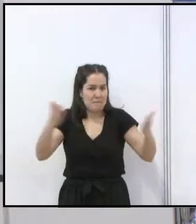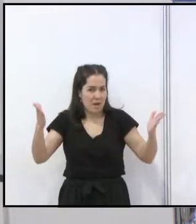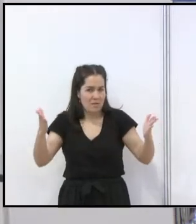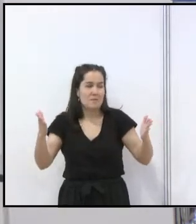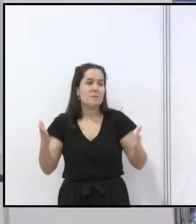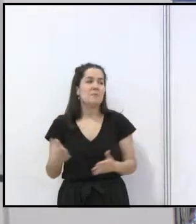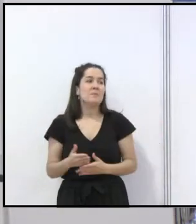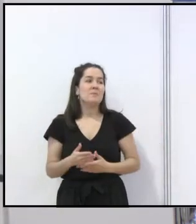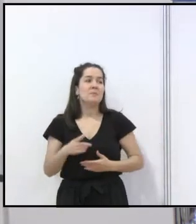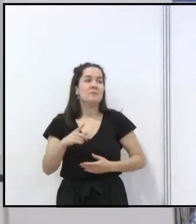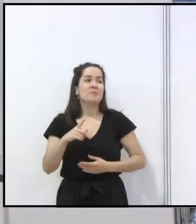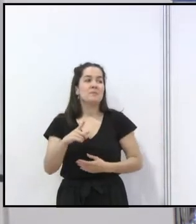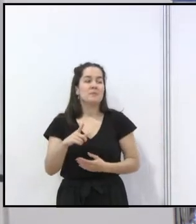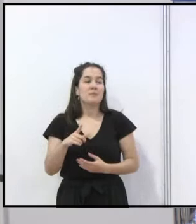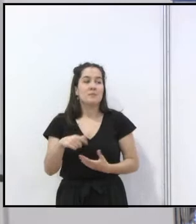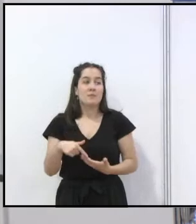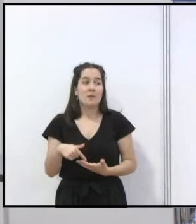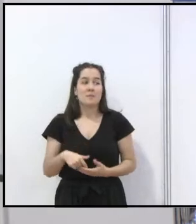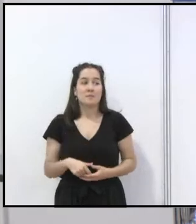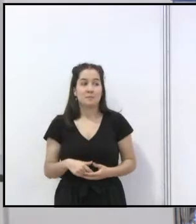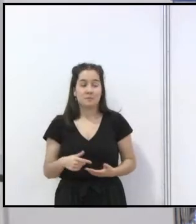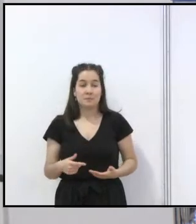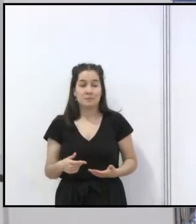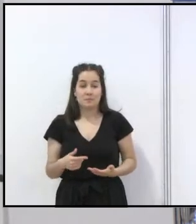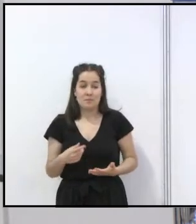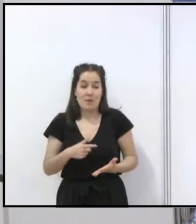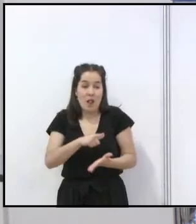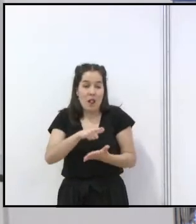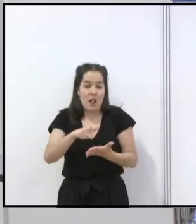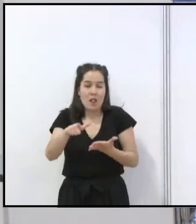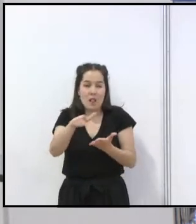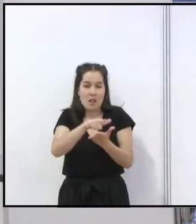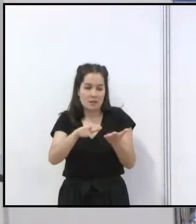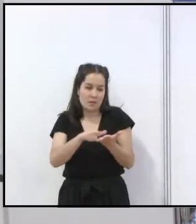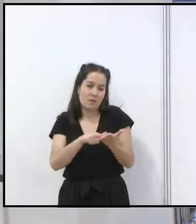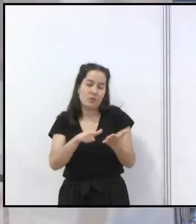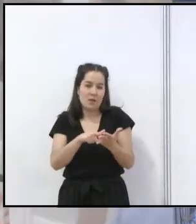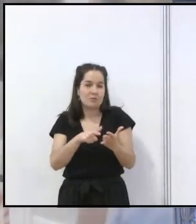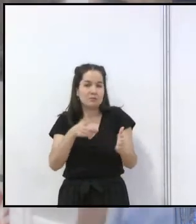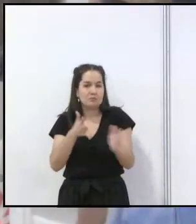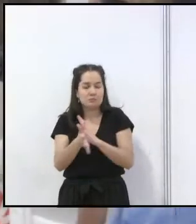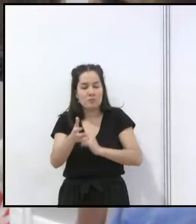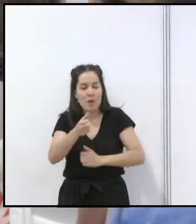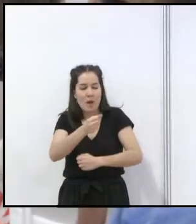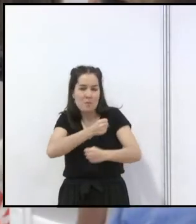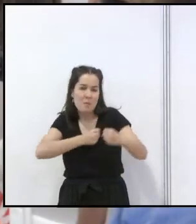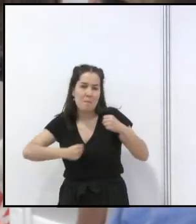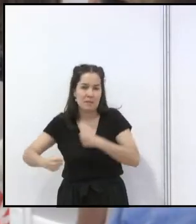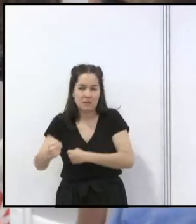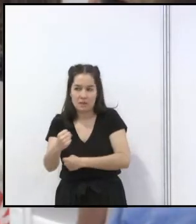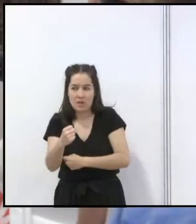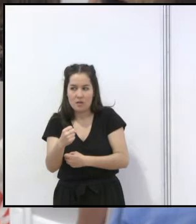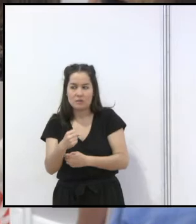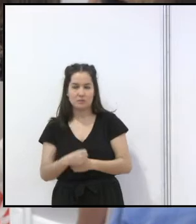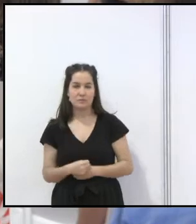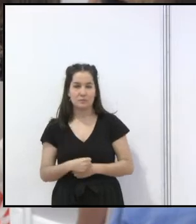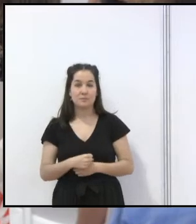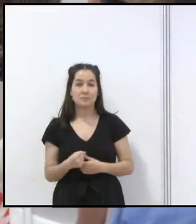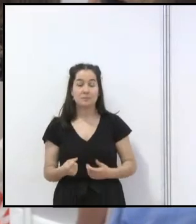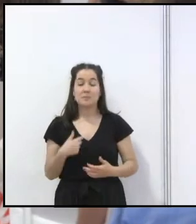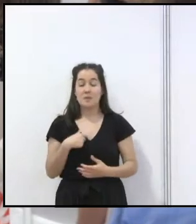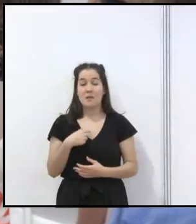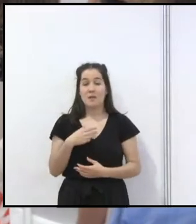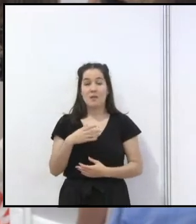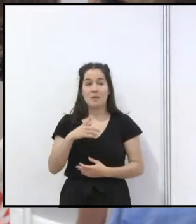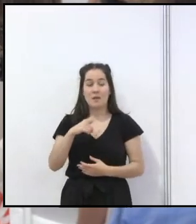refrendar, a lo mejor, no sé si lo comparten, esta idea de que la literatura es un ejercicio de empatía. Y lo último, tomar algo que dijo Clara respecto del espacio,